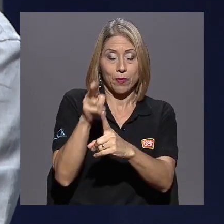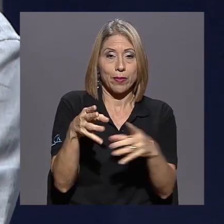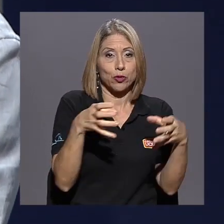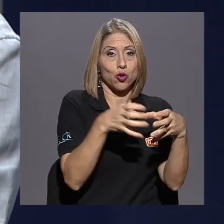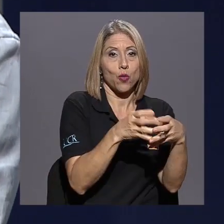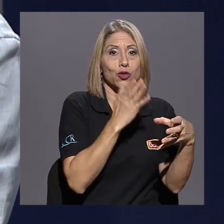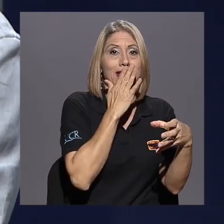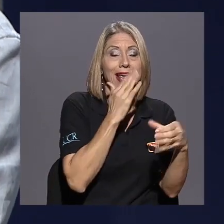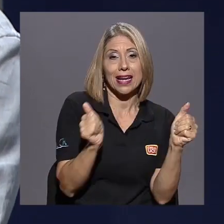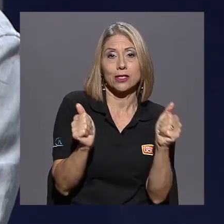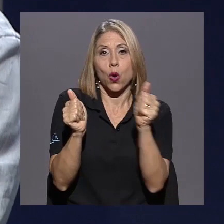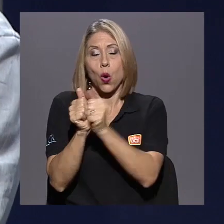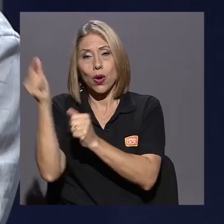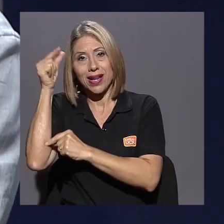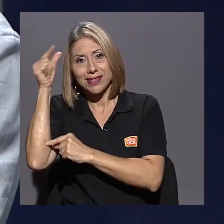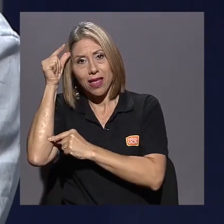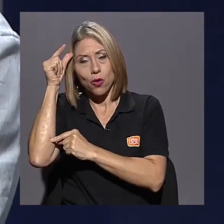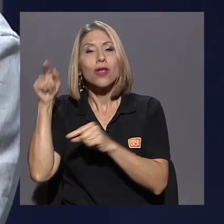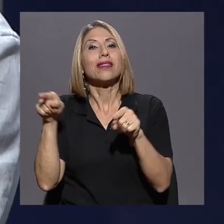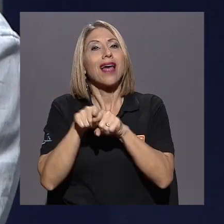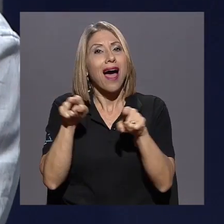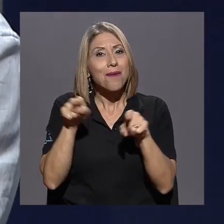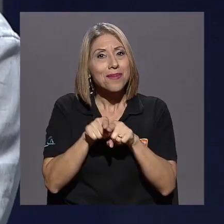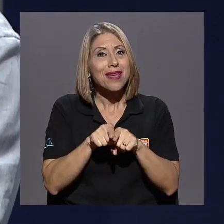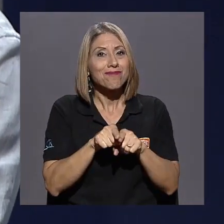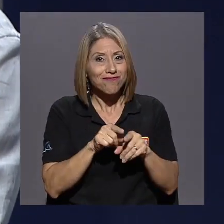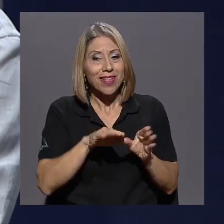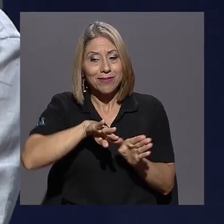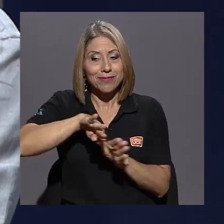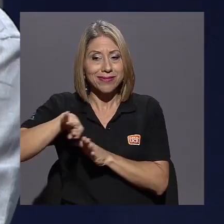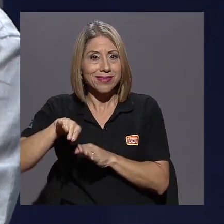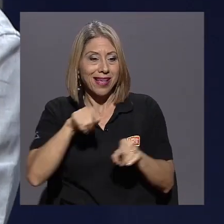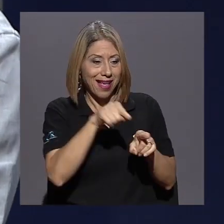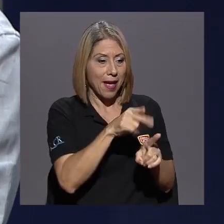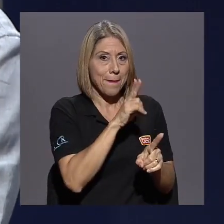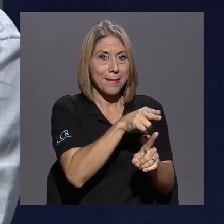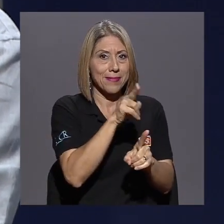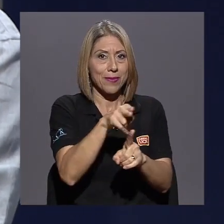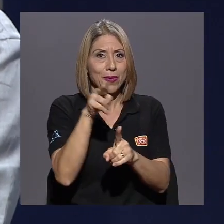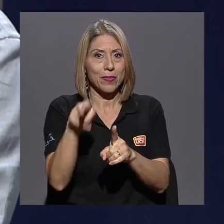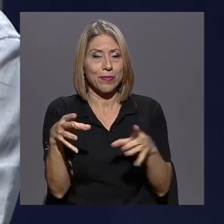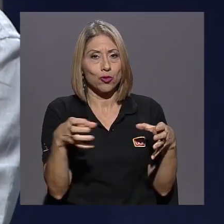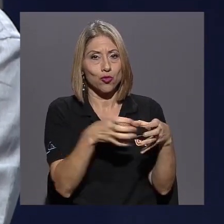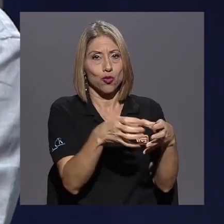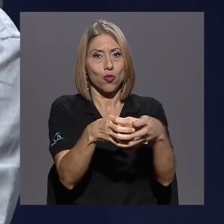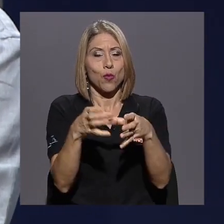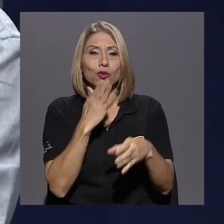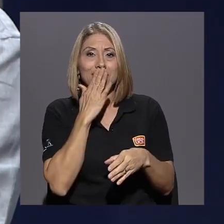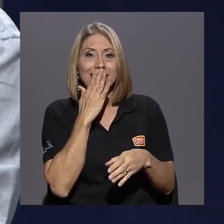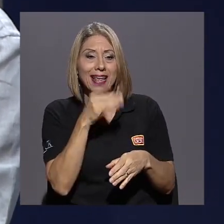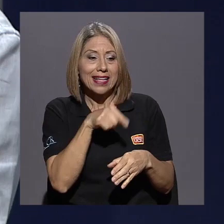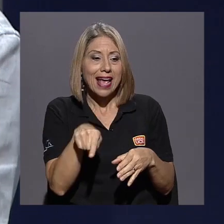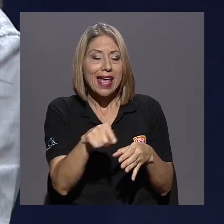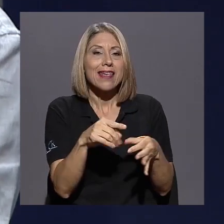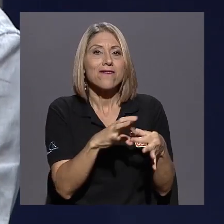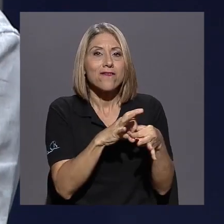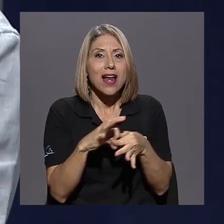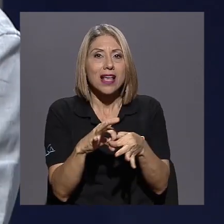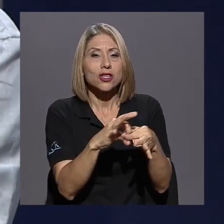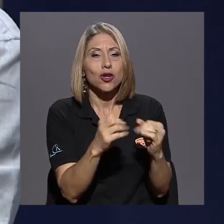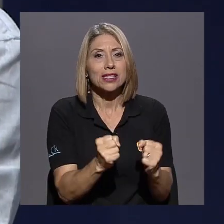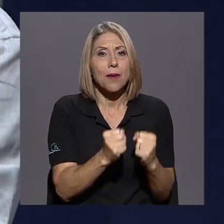de relaciones de poder que existen en los mismos grupos indígenas es algo que quizás no es